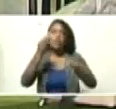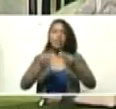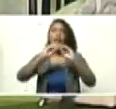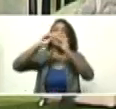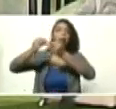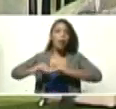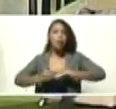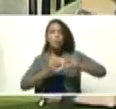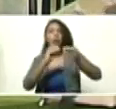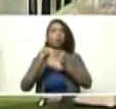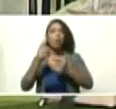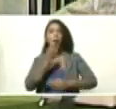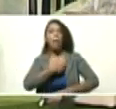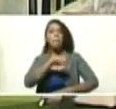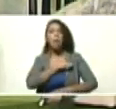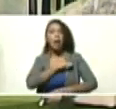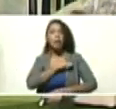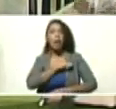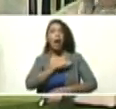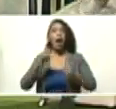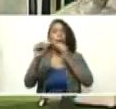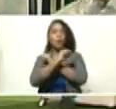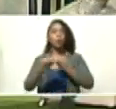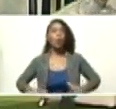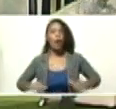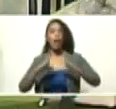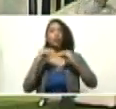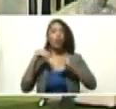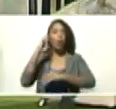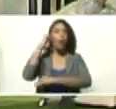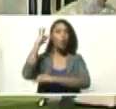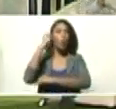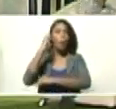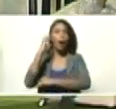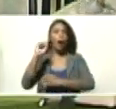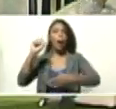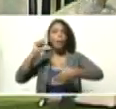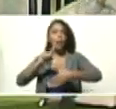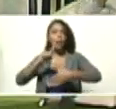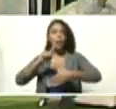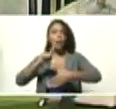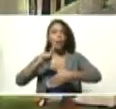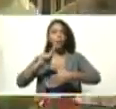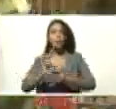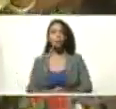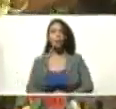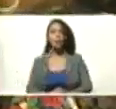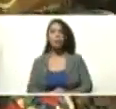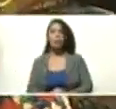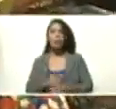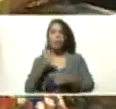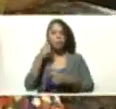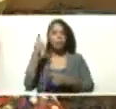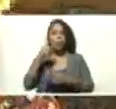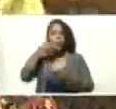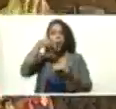reparación a España, a Portugal y a toda Europa para América Latina. Mira cómo la llamaron.